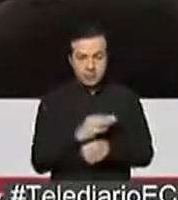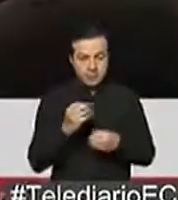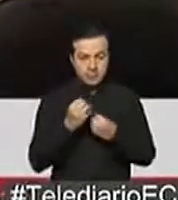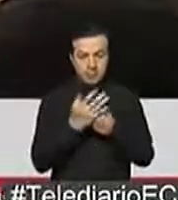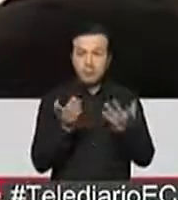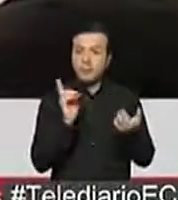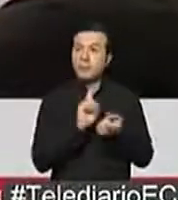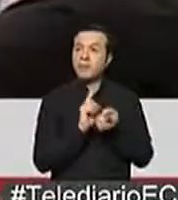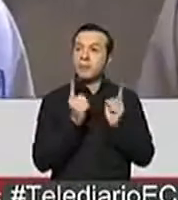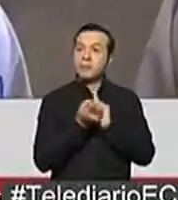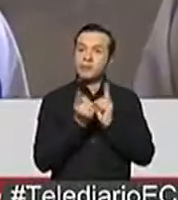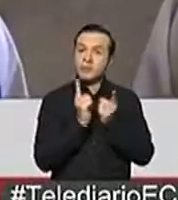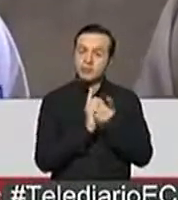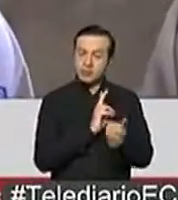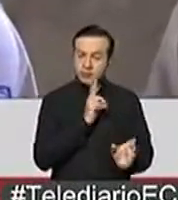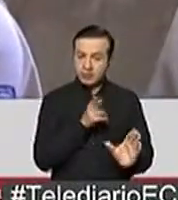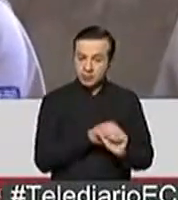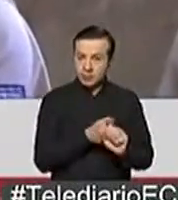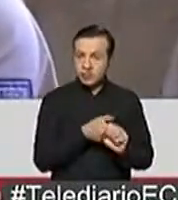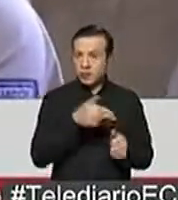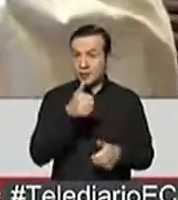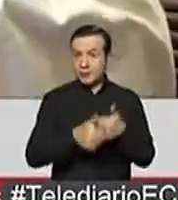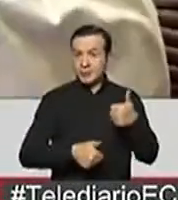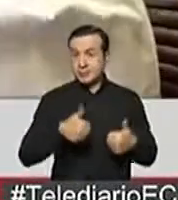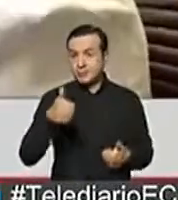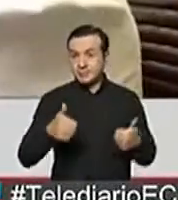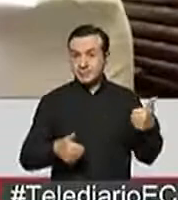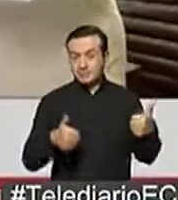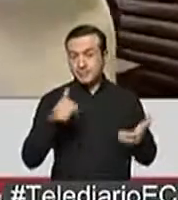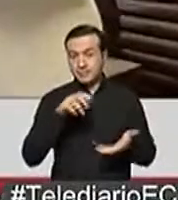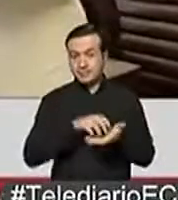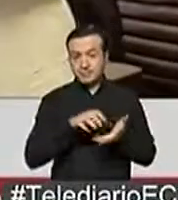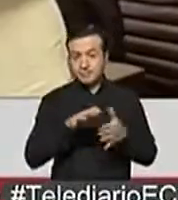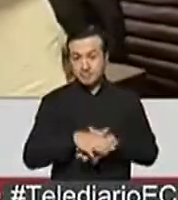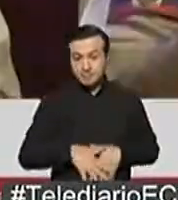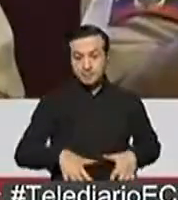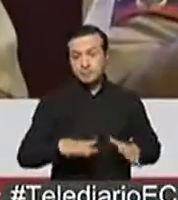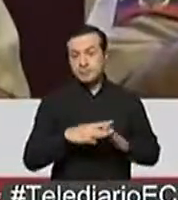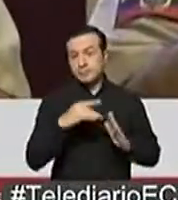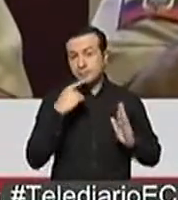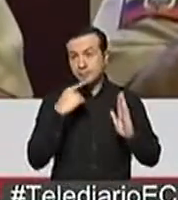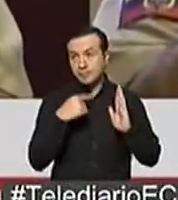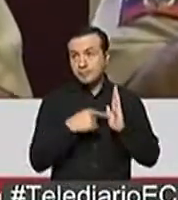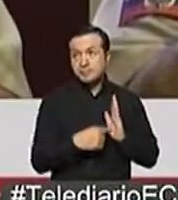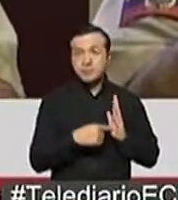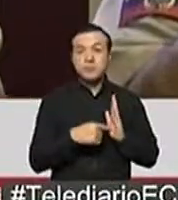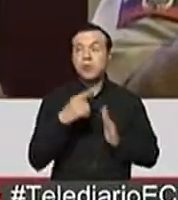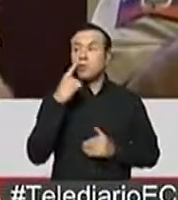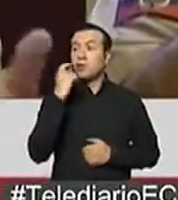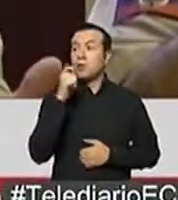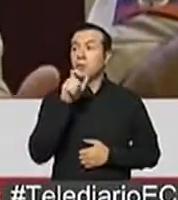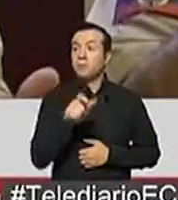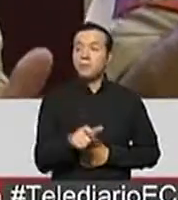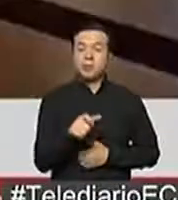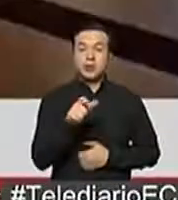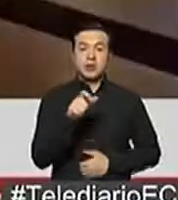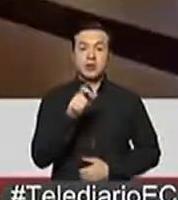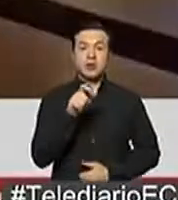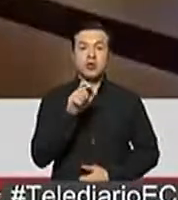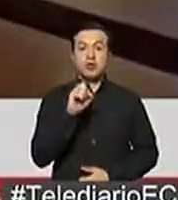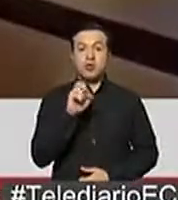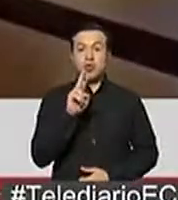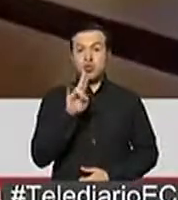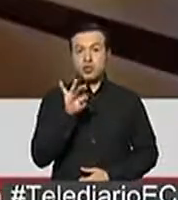el encuentro también participaron las principales autoridades de la provincia, como el general Ramiro Ortega de la Zona 8,